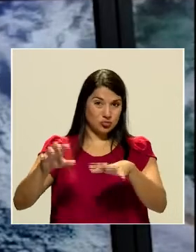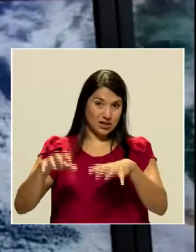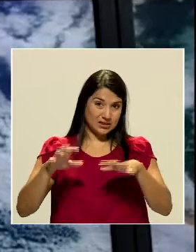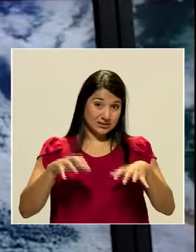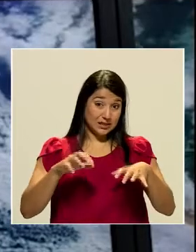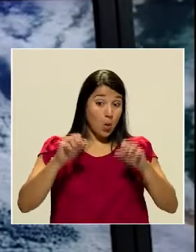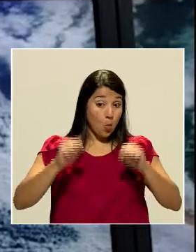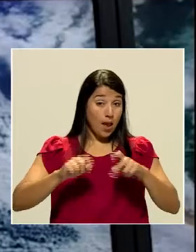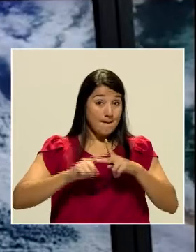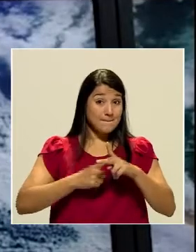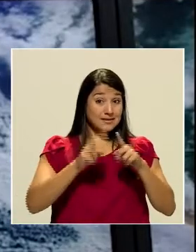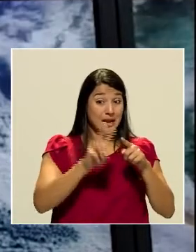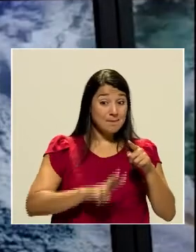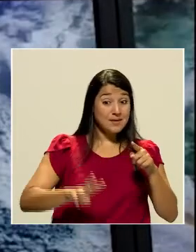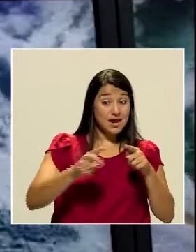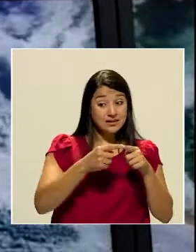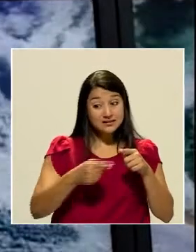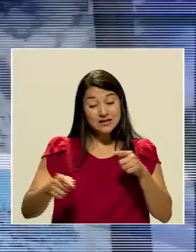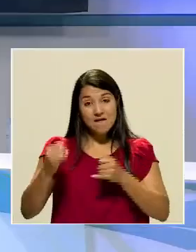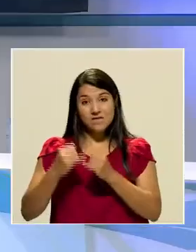partir de este viernes y hacia el fin de semana.